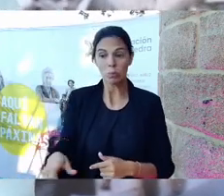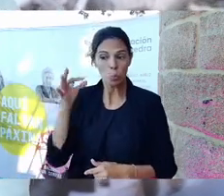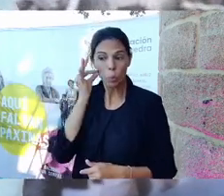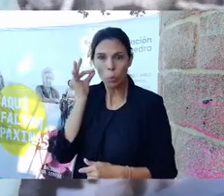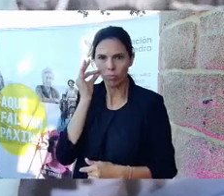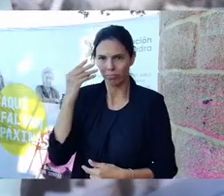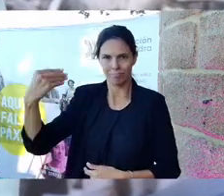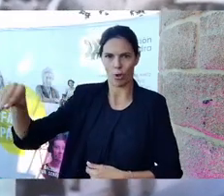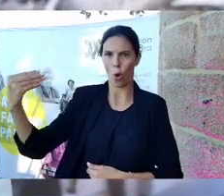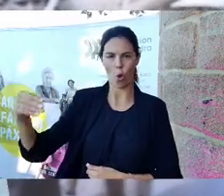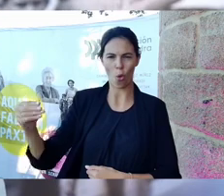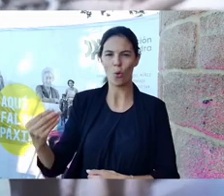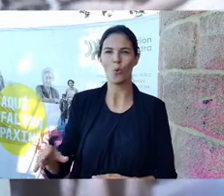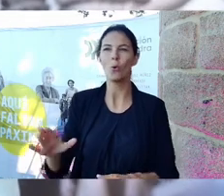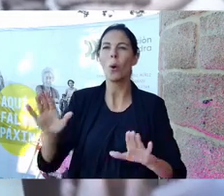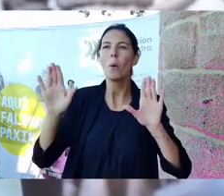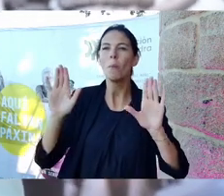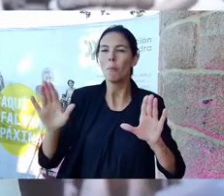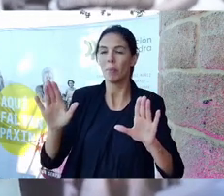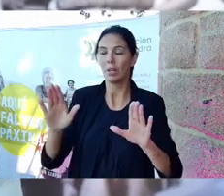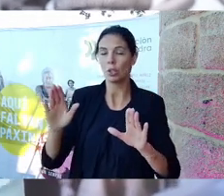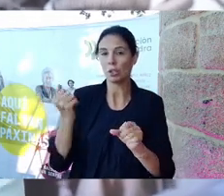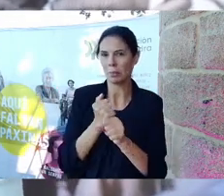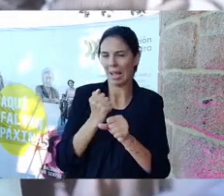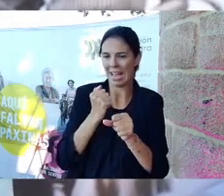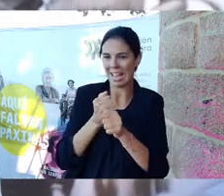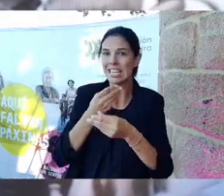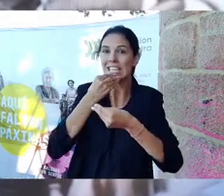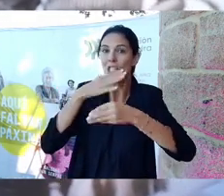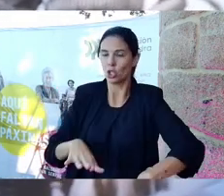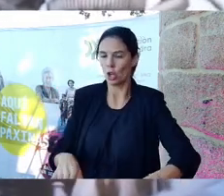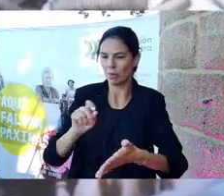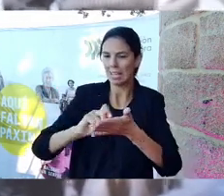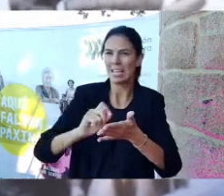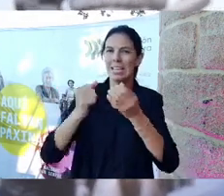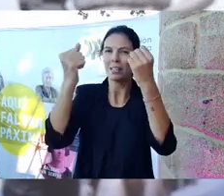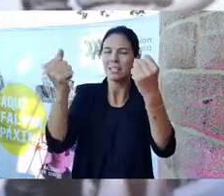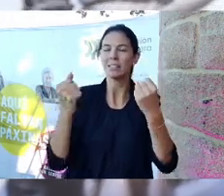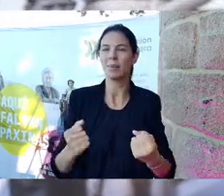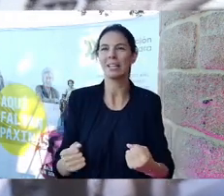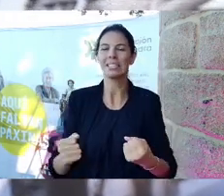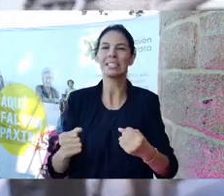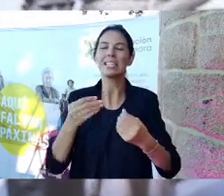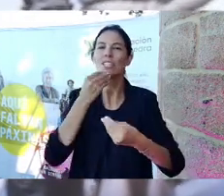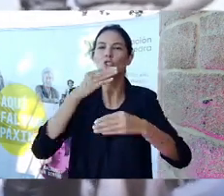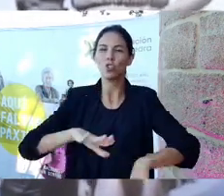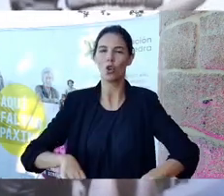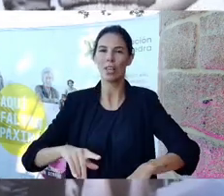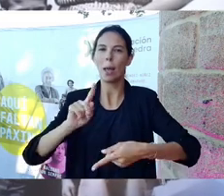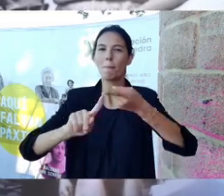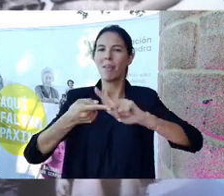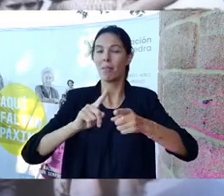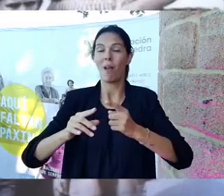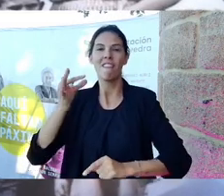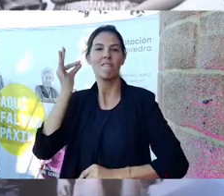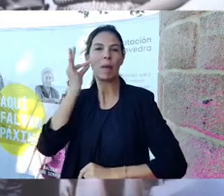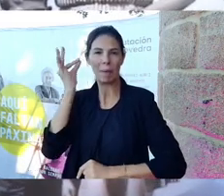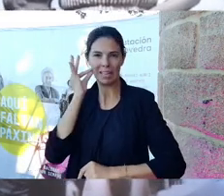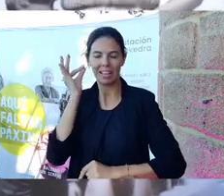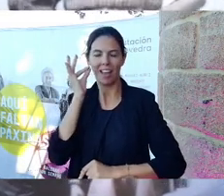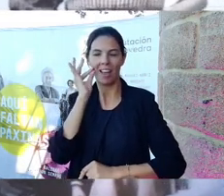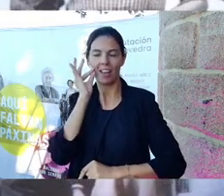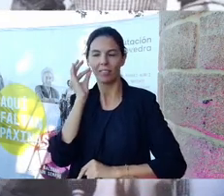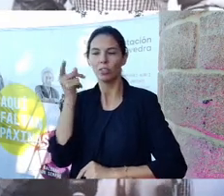é unha rapaza moi nova, pero unha historiadora experta en historia medieval feminina, que